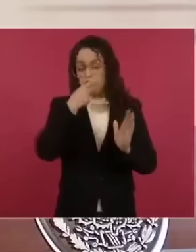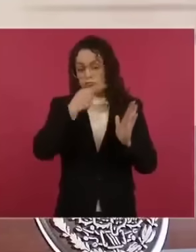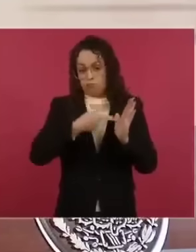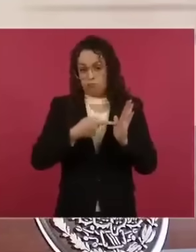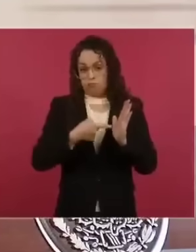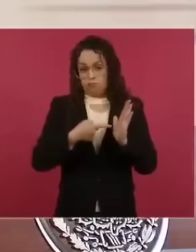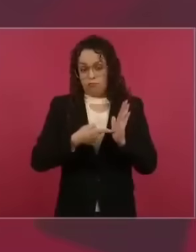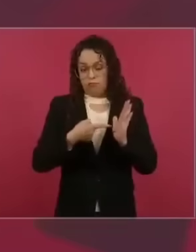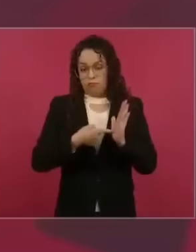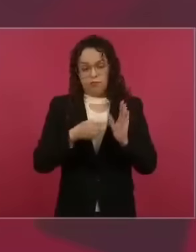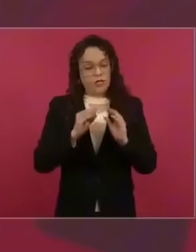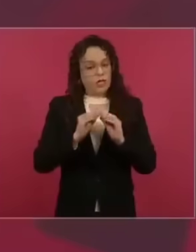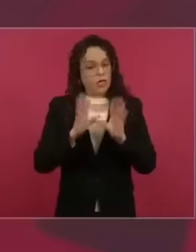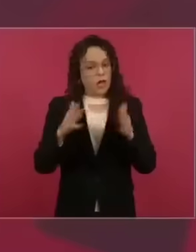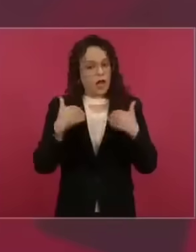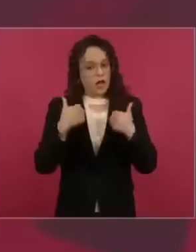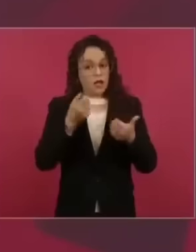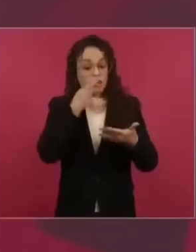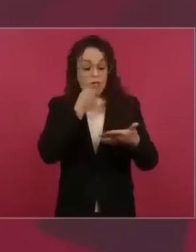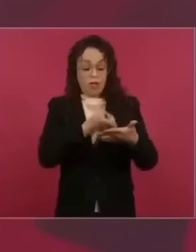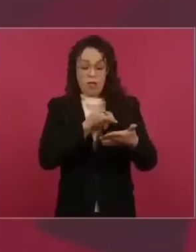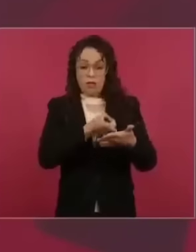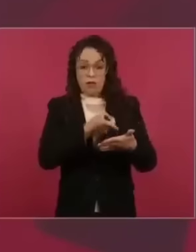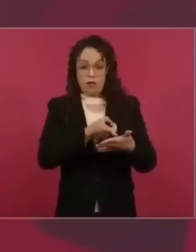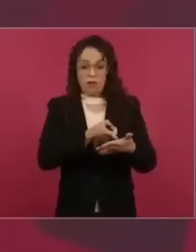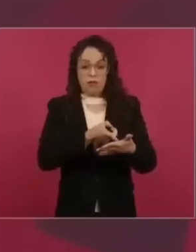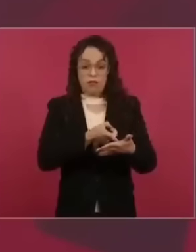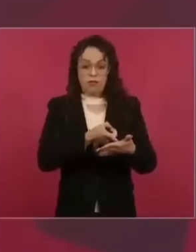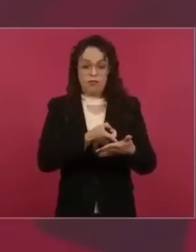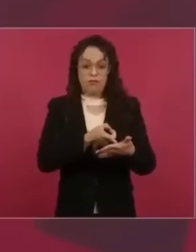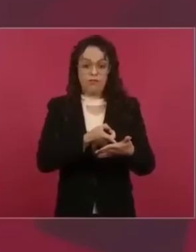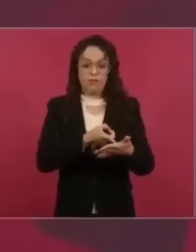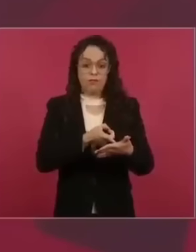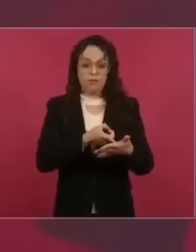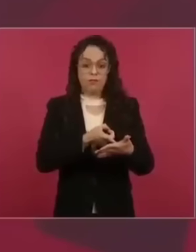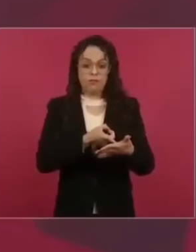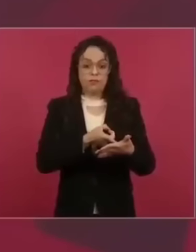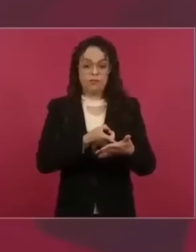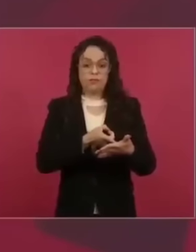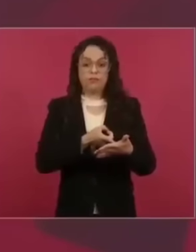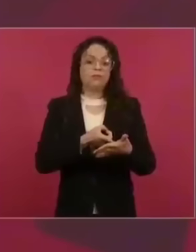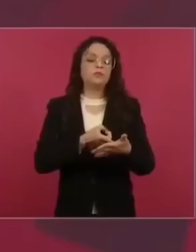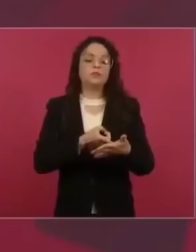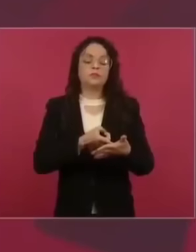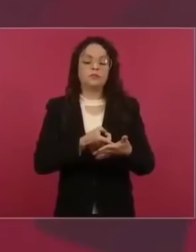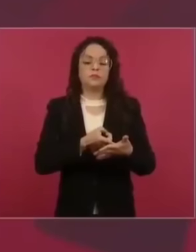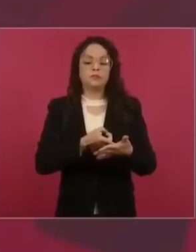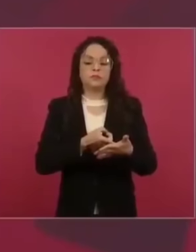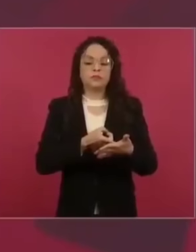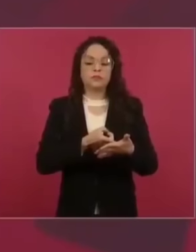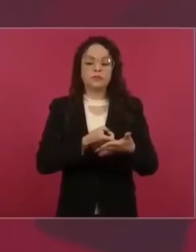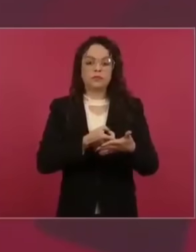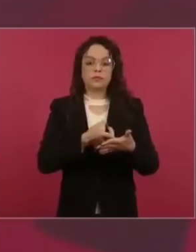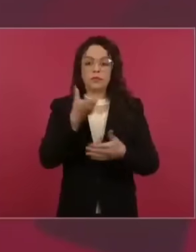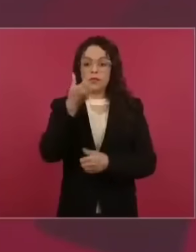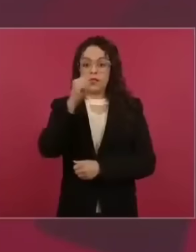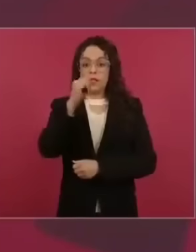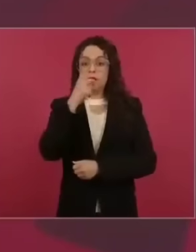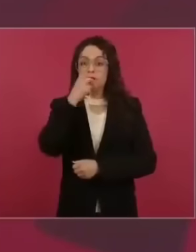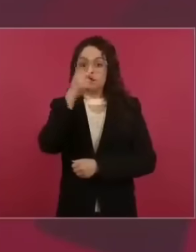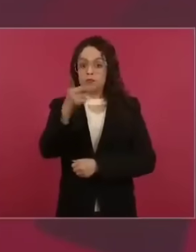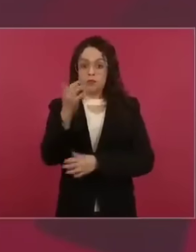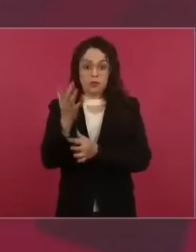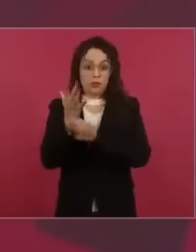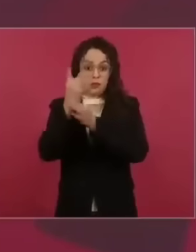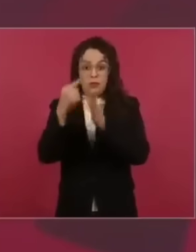hacían o dejaban de hacer la familia de los presidentes recuerda los hijos de Fox los hijos de Cedillo Salinas